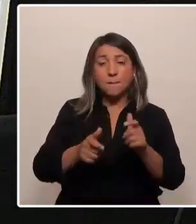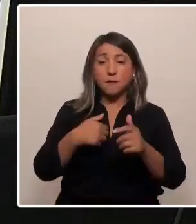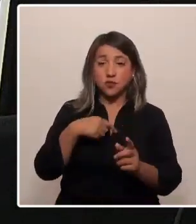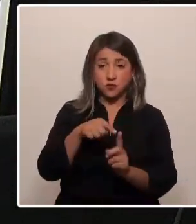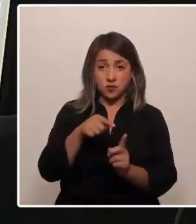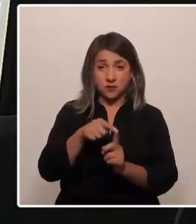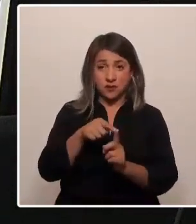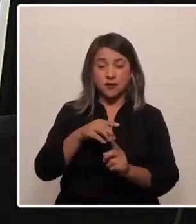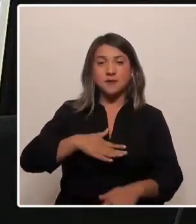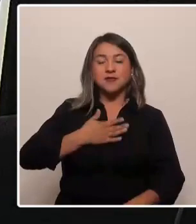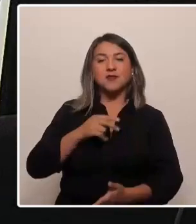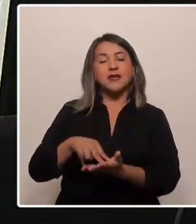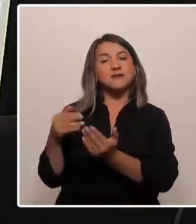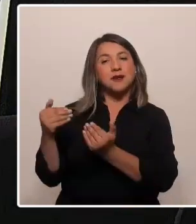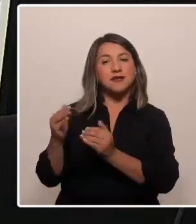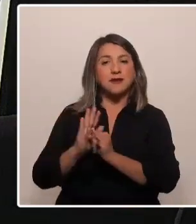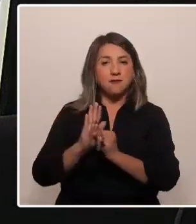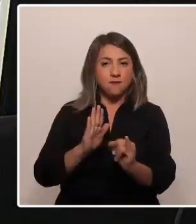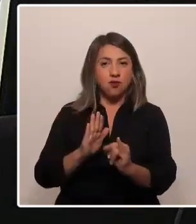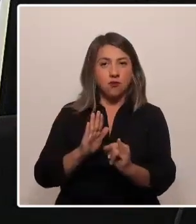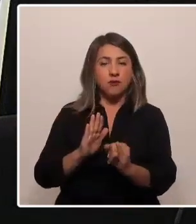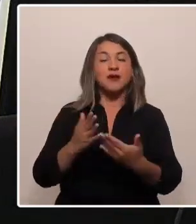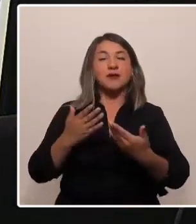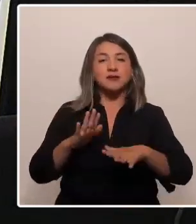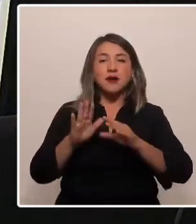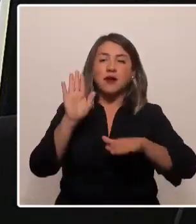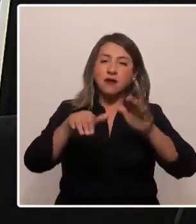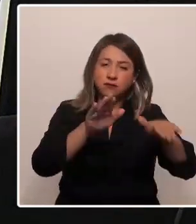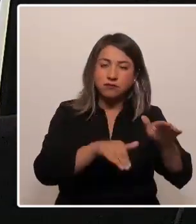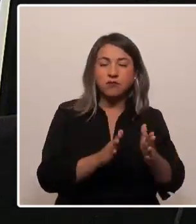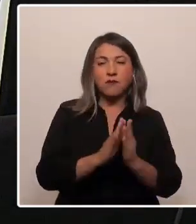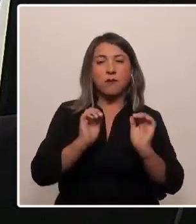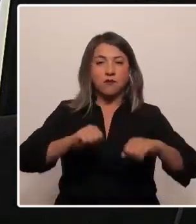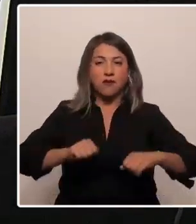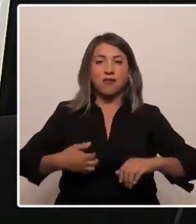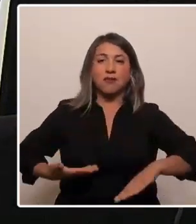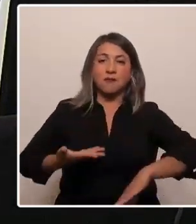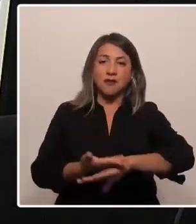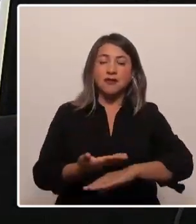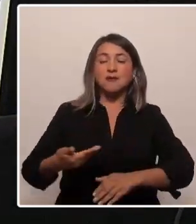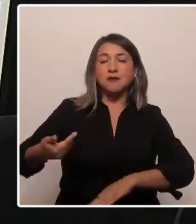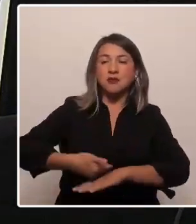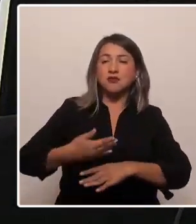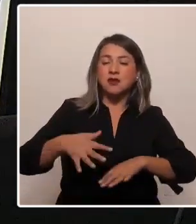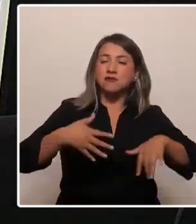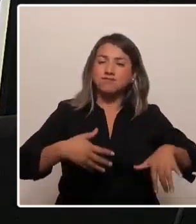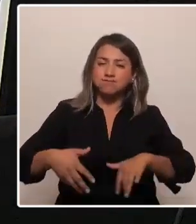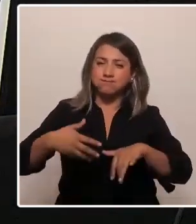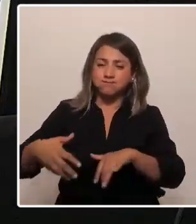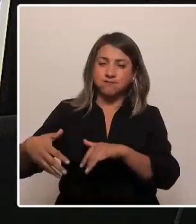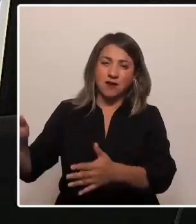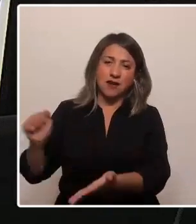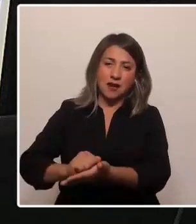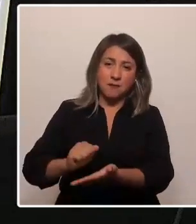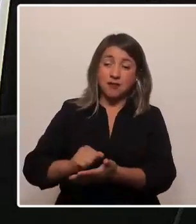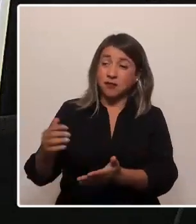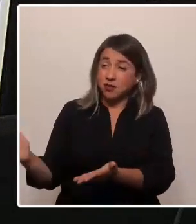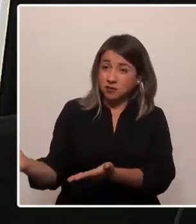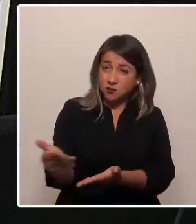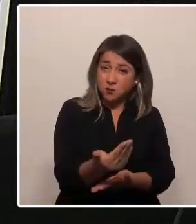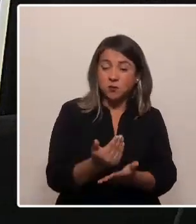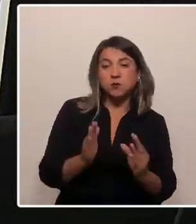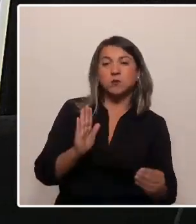siento esperanzado de este informe. Llamo a aprobar las demandas del estallido social porque estas demandas